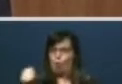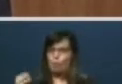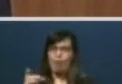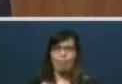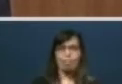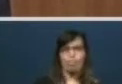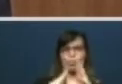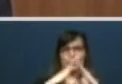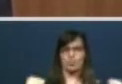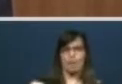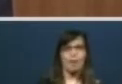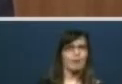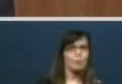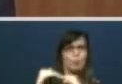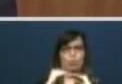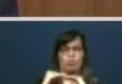universitarios